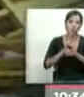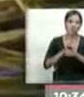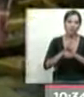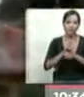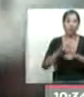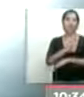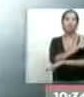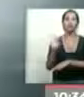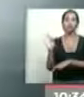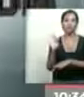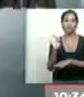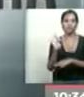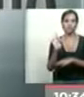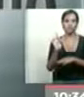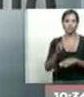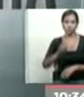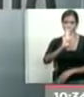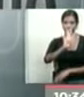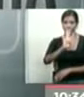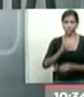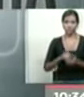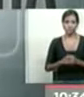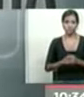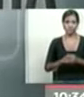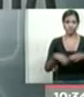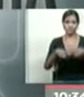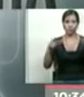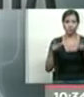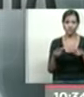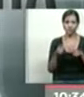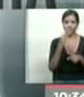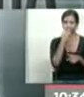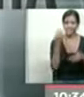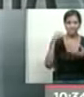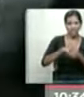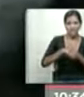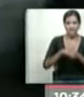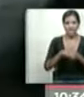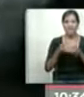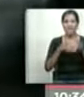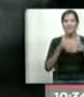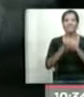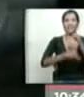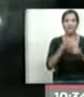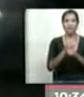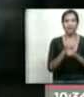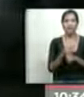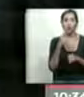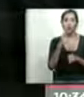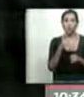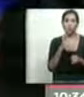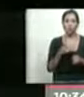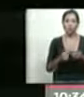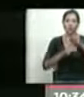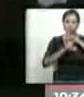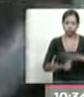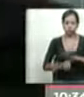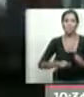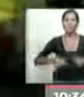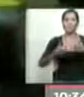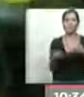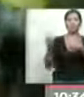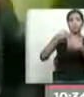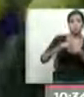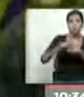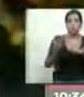fronteras. 4. Fase de intervención extranjera. Una frustración más se les acumula cuando